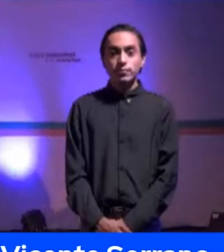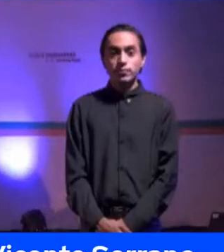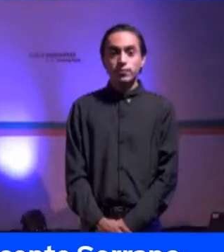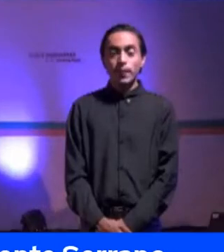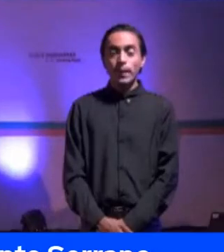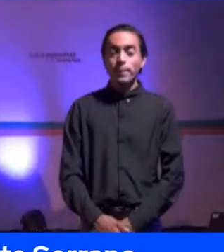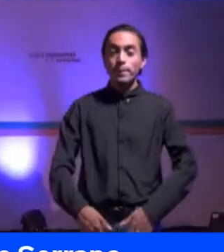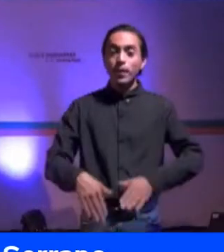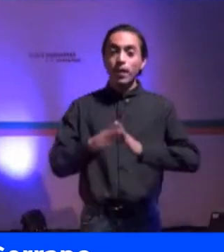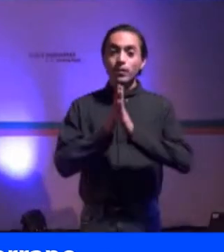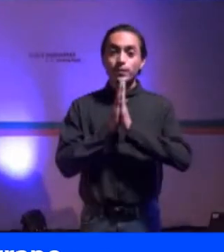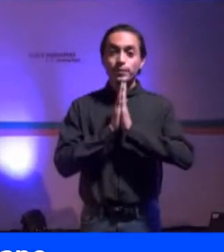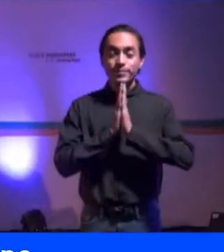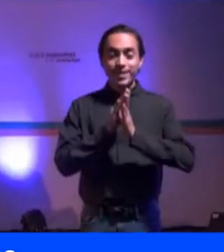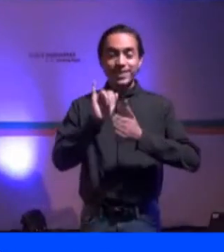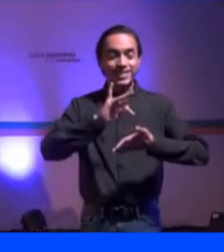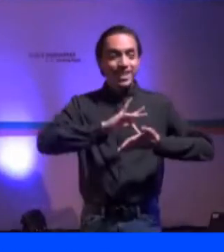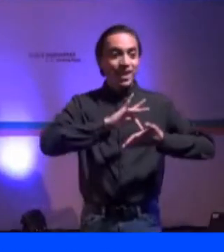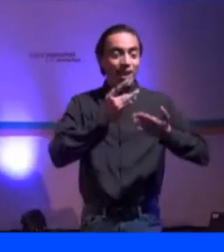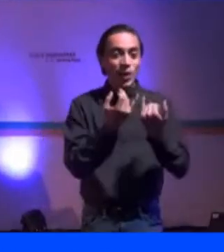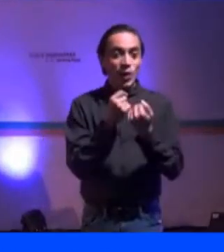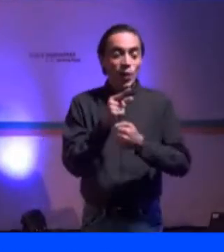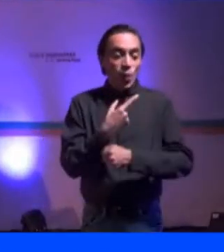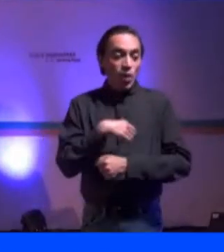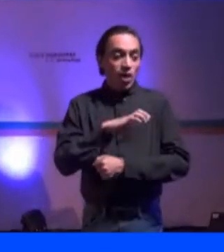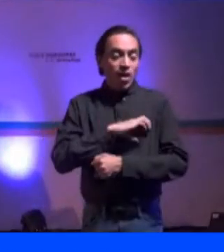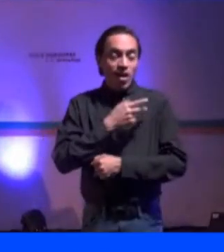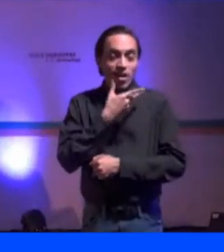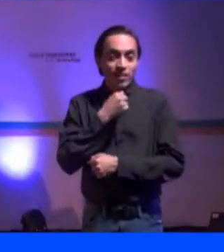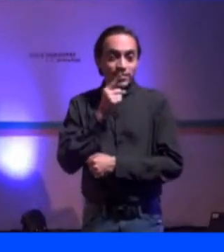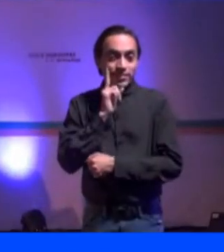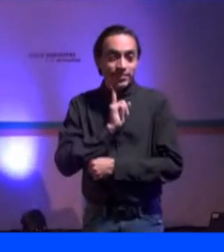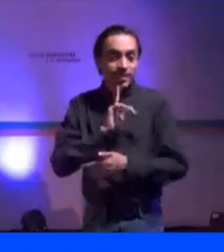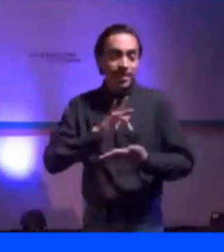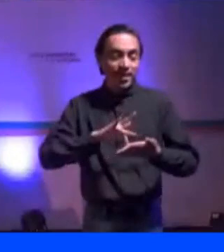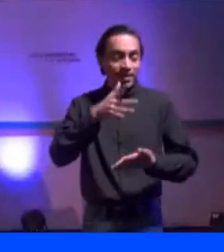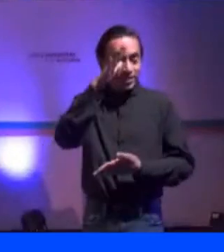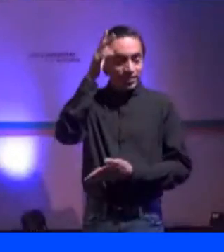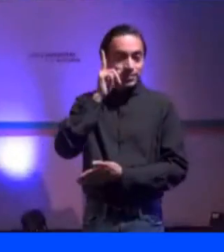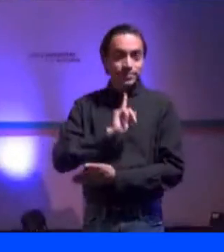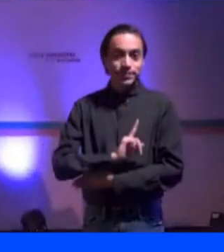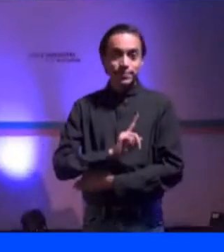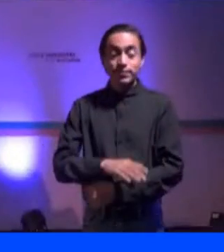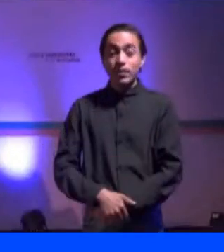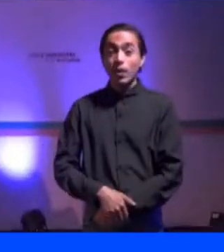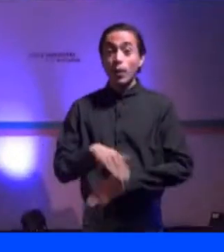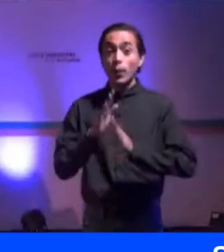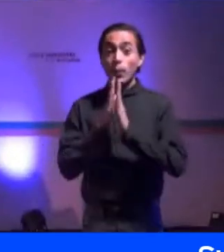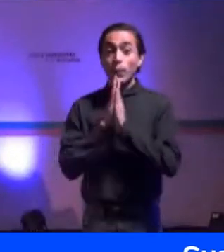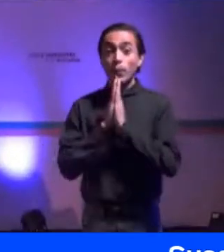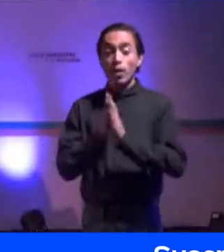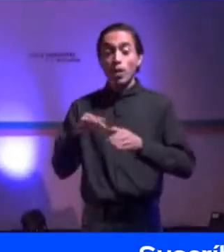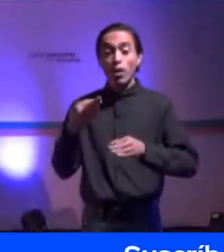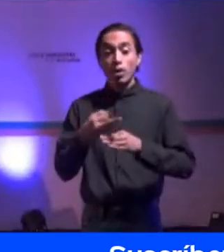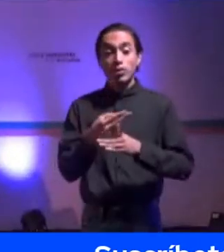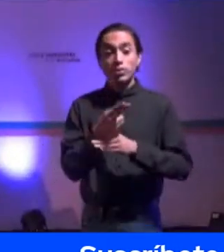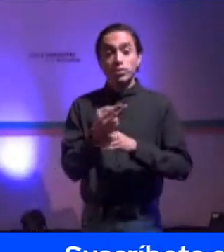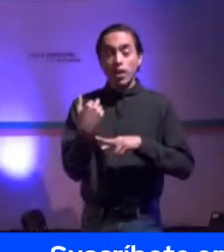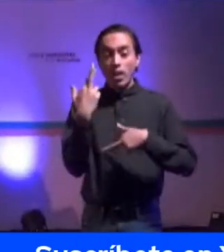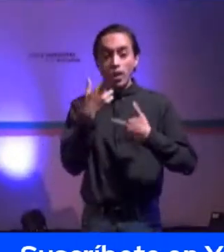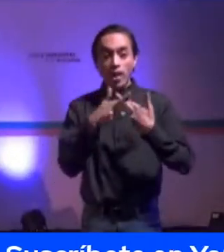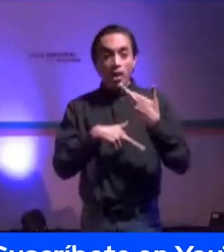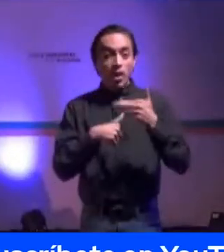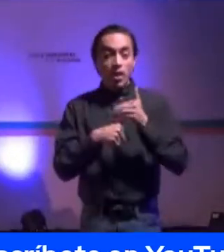Por favor, gracias, yo también los quiero y las quiero. Gracias, señora. Por favor, revisen a ver si no le dio chorro